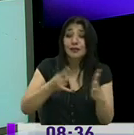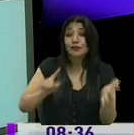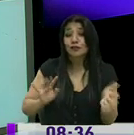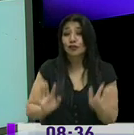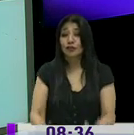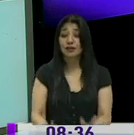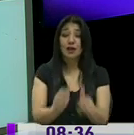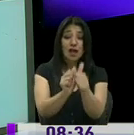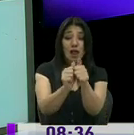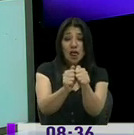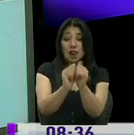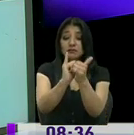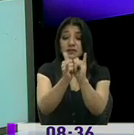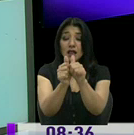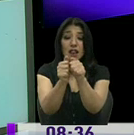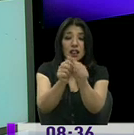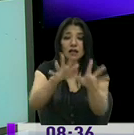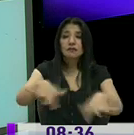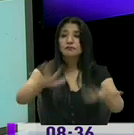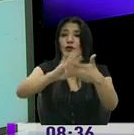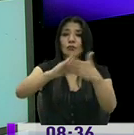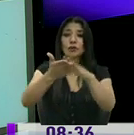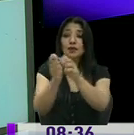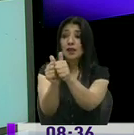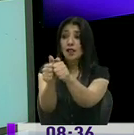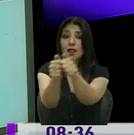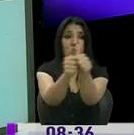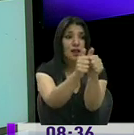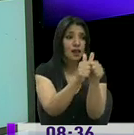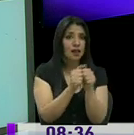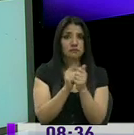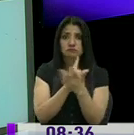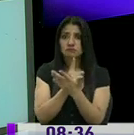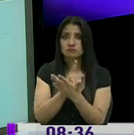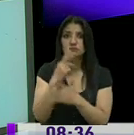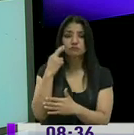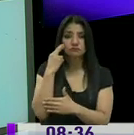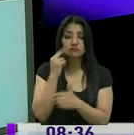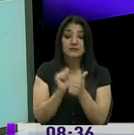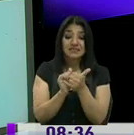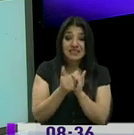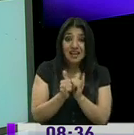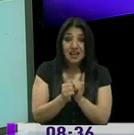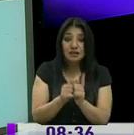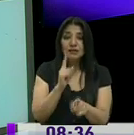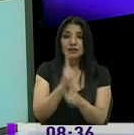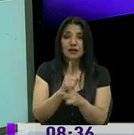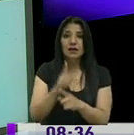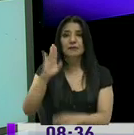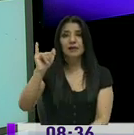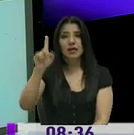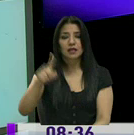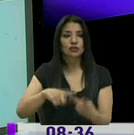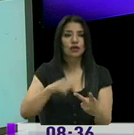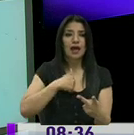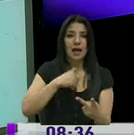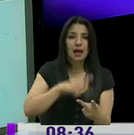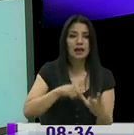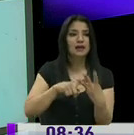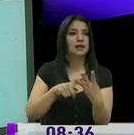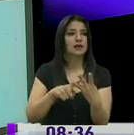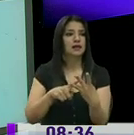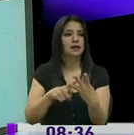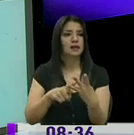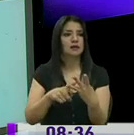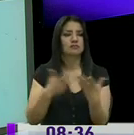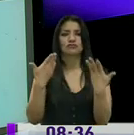chats comunitarios entre los vecinos gran vecinos de verdad les digo chats el bebeto la lee el álvarez no